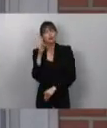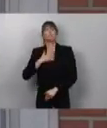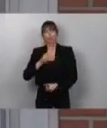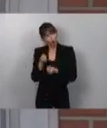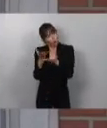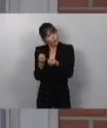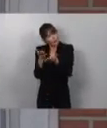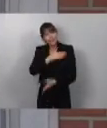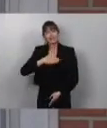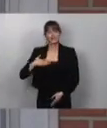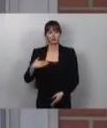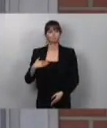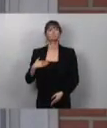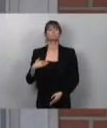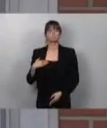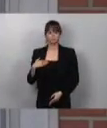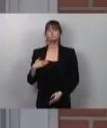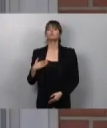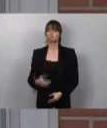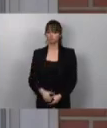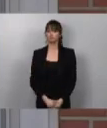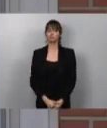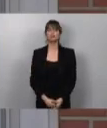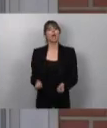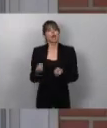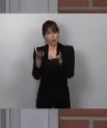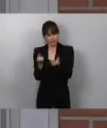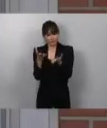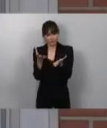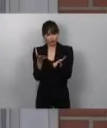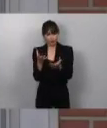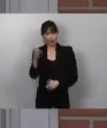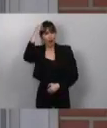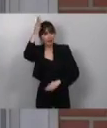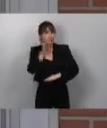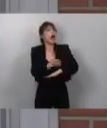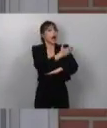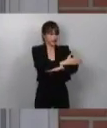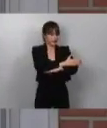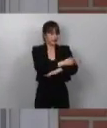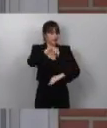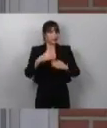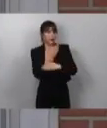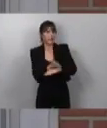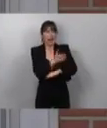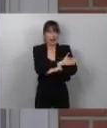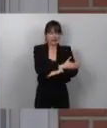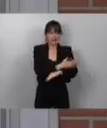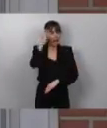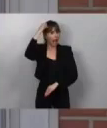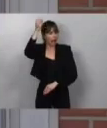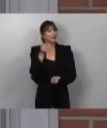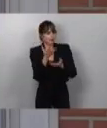impacto este este este movimiento que dice que no es político yo creo que que no responda a ninguna Eh a ningún